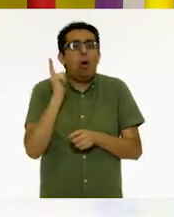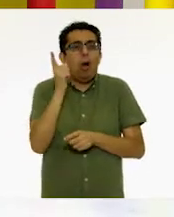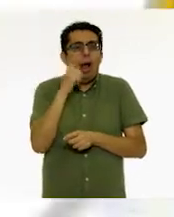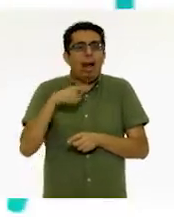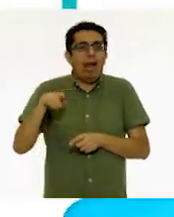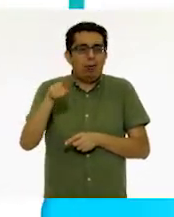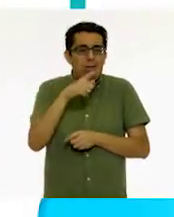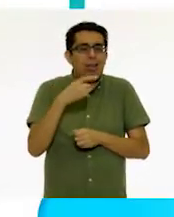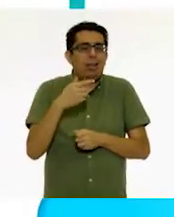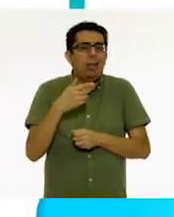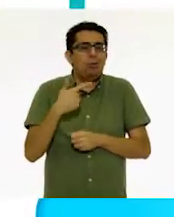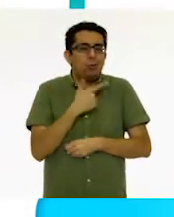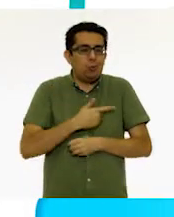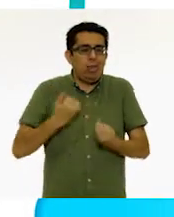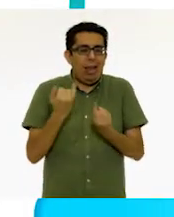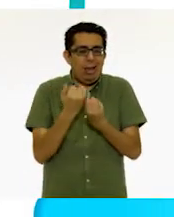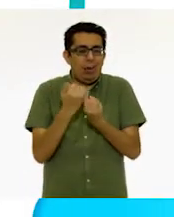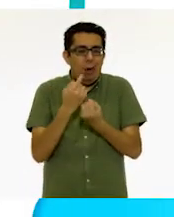como nosotros.